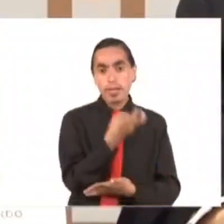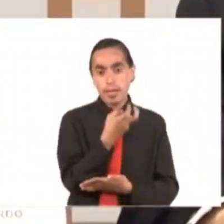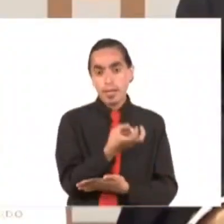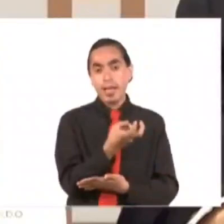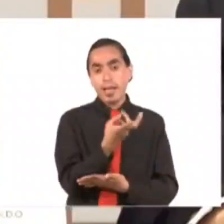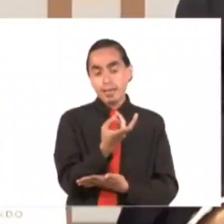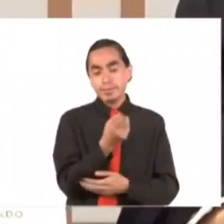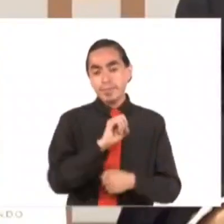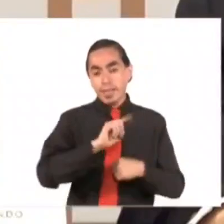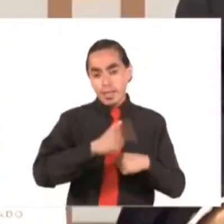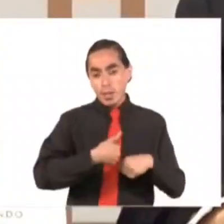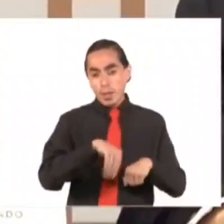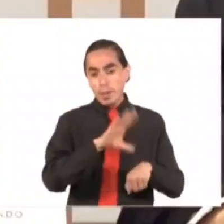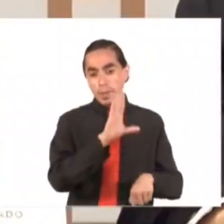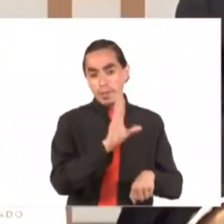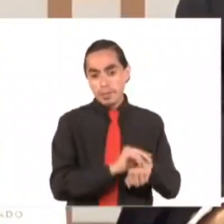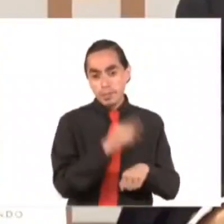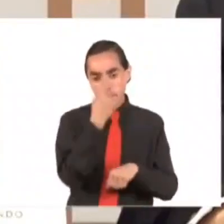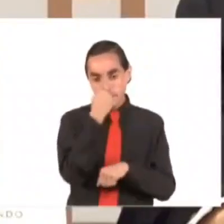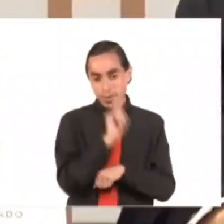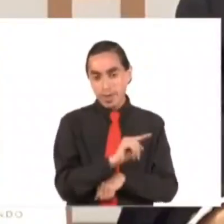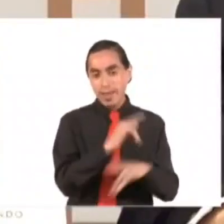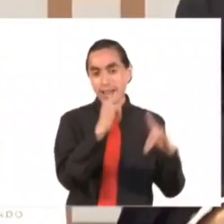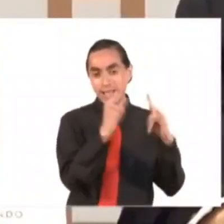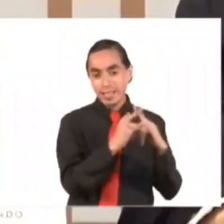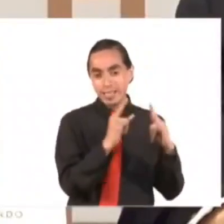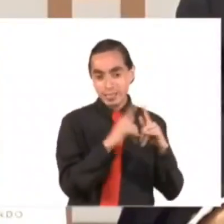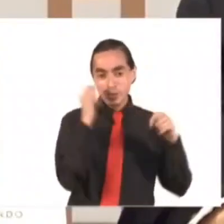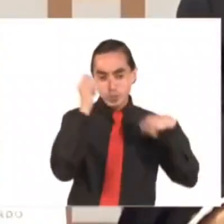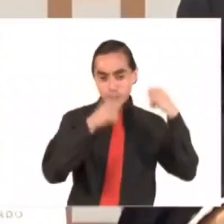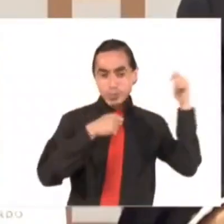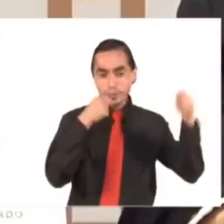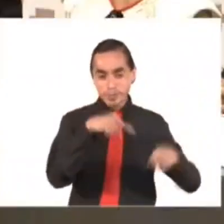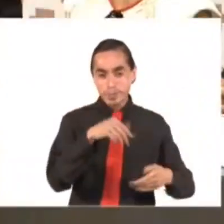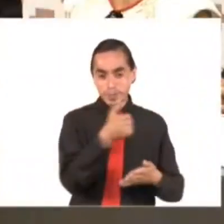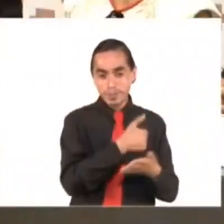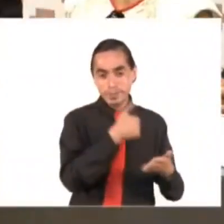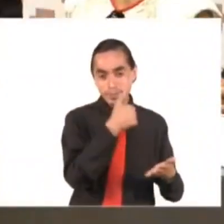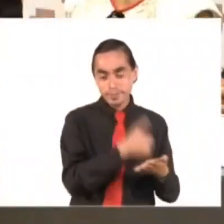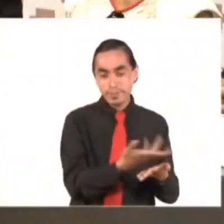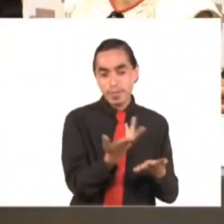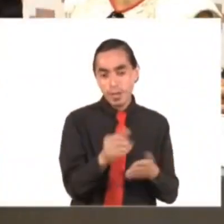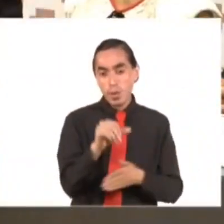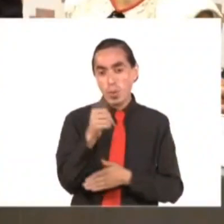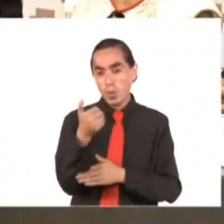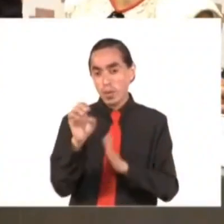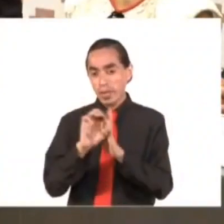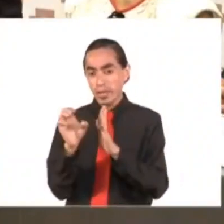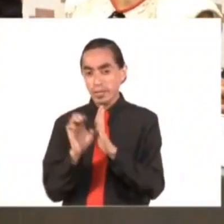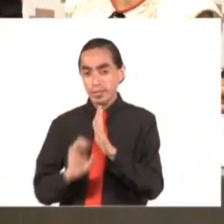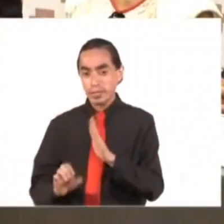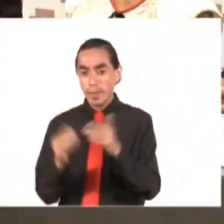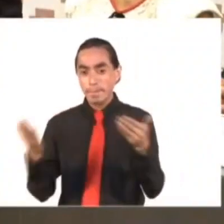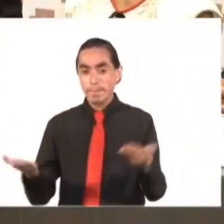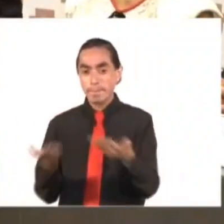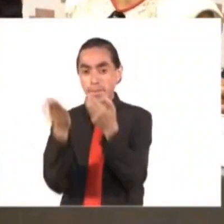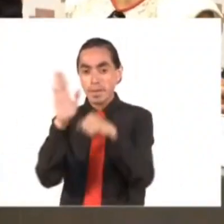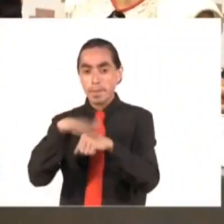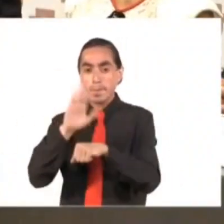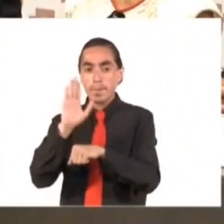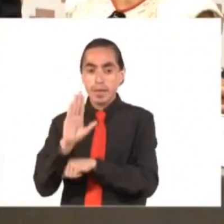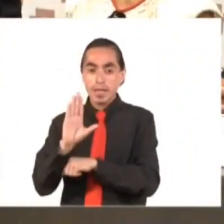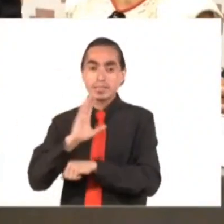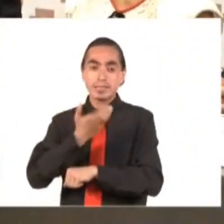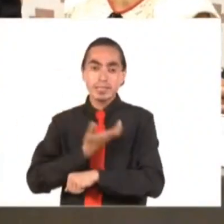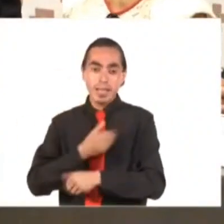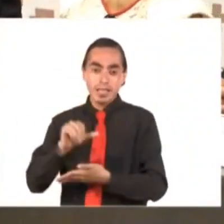de lo que nos permitió desarrollar en el tianguis turístico de la ciudad. Otro ejemplo, potenciar el centro histórico de